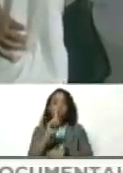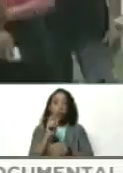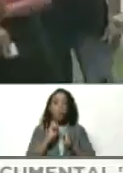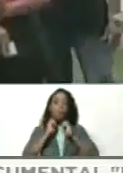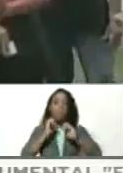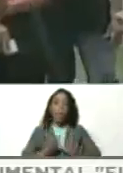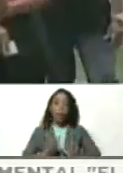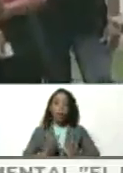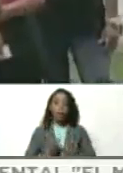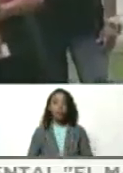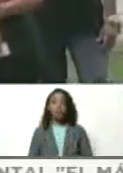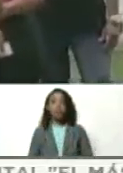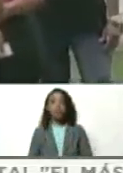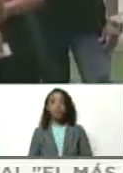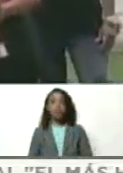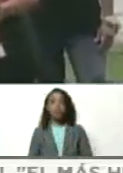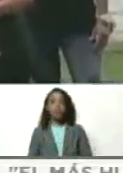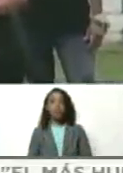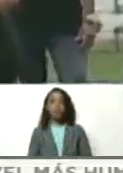perdedor.